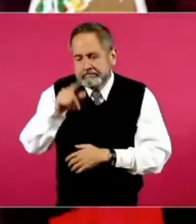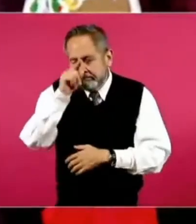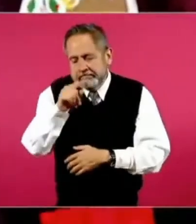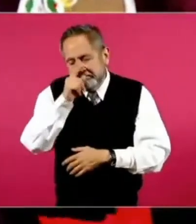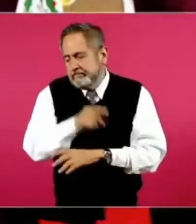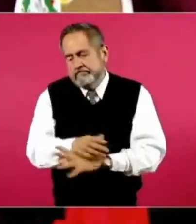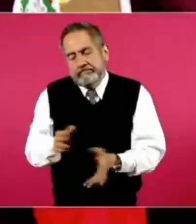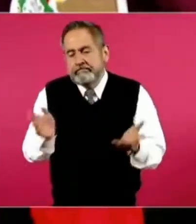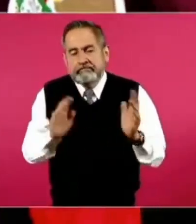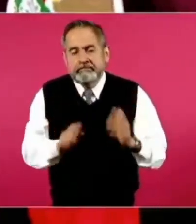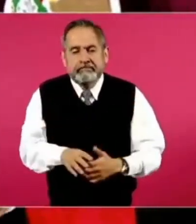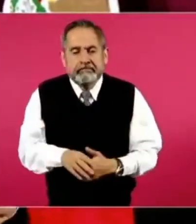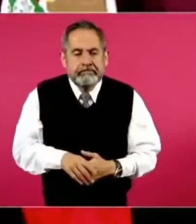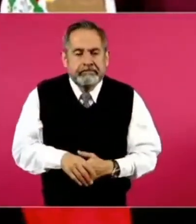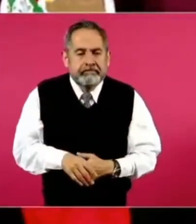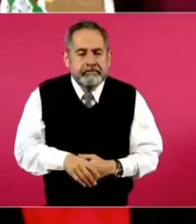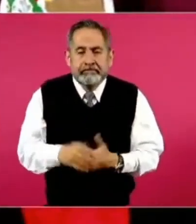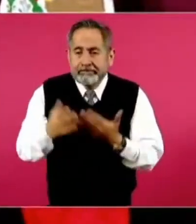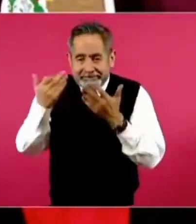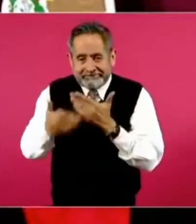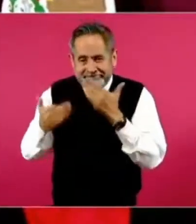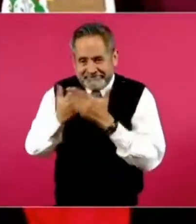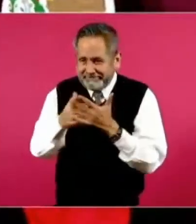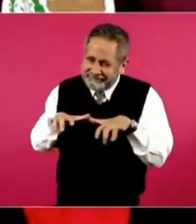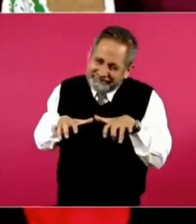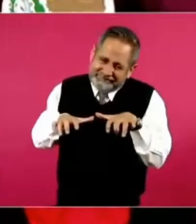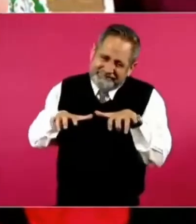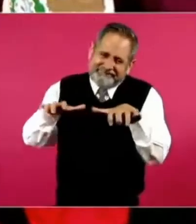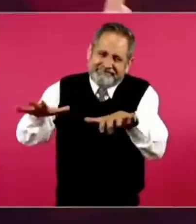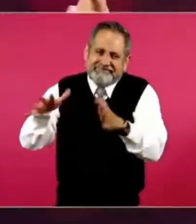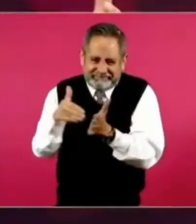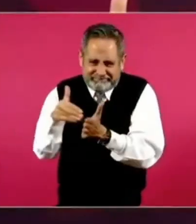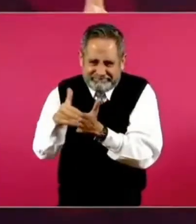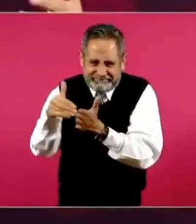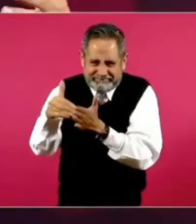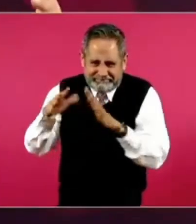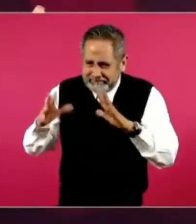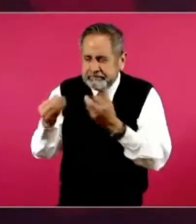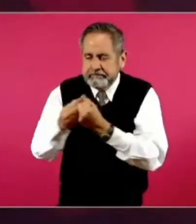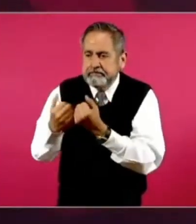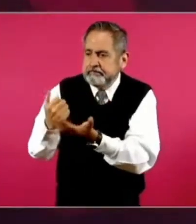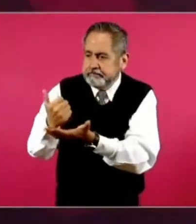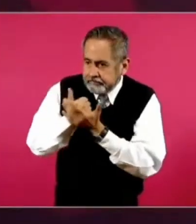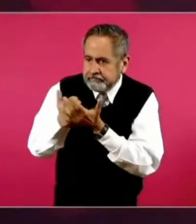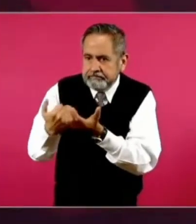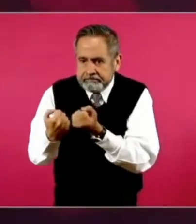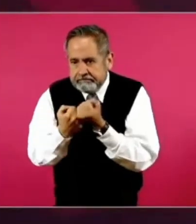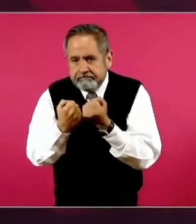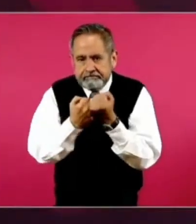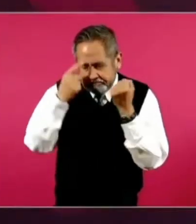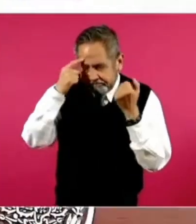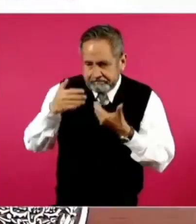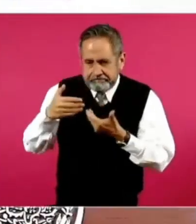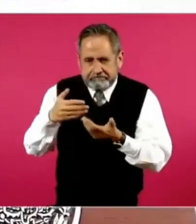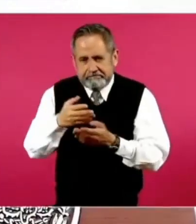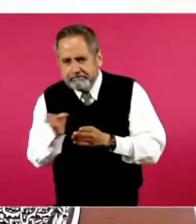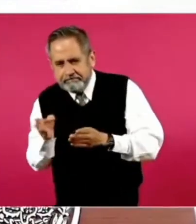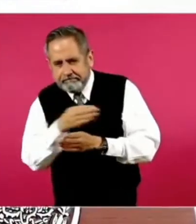un movimiento que acompañe y que ayude a que no se den las